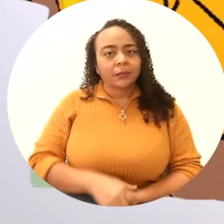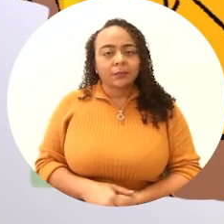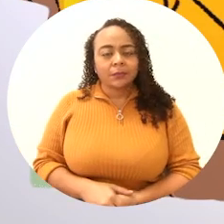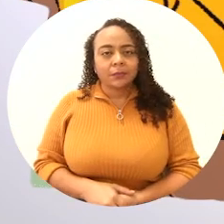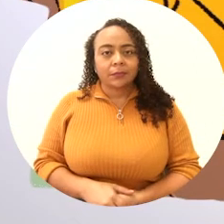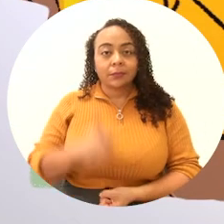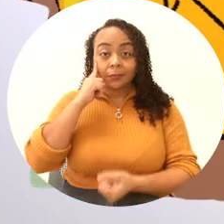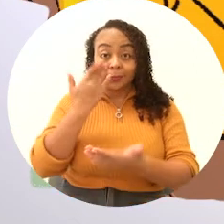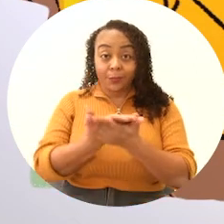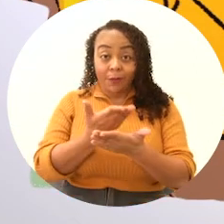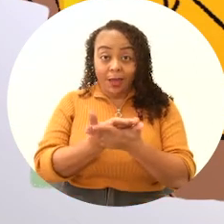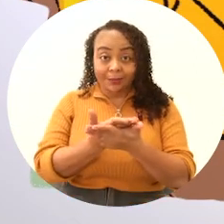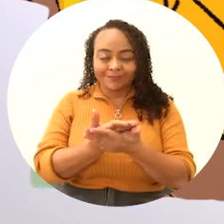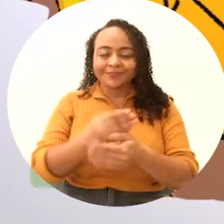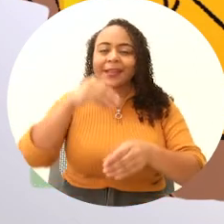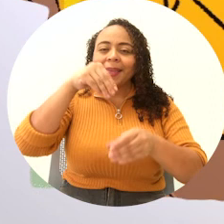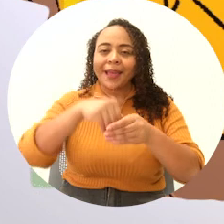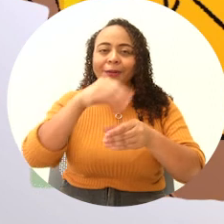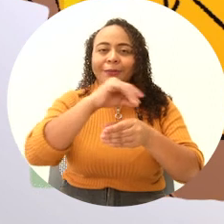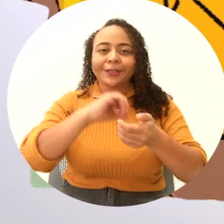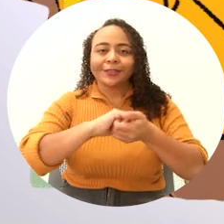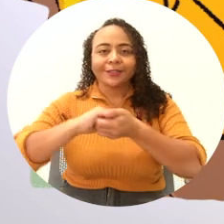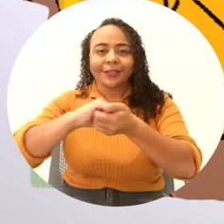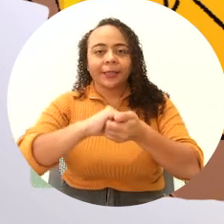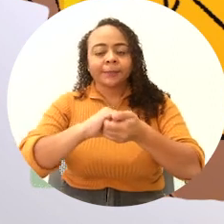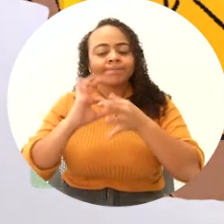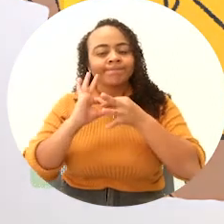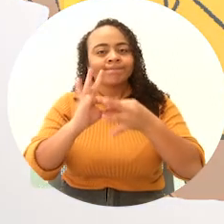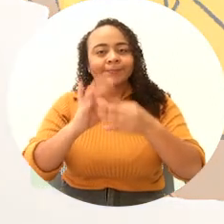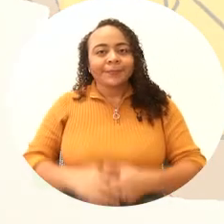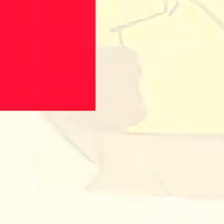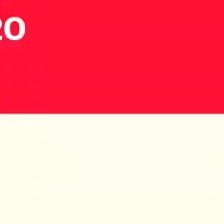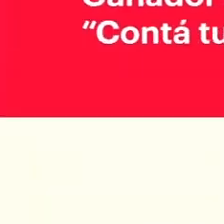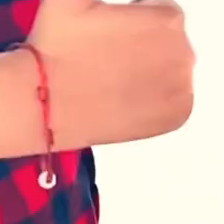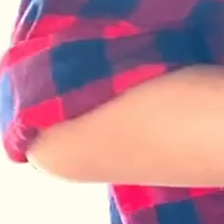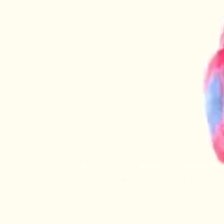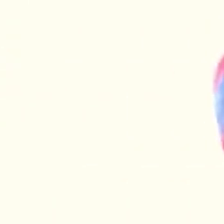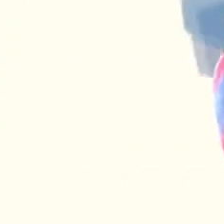difíciles. Prueba de que el ahorro y la solidaridad van de la mano.